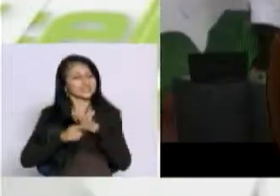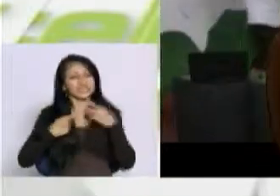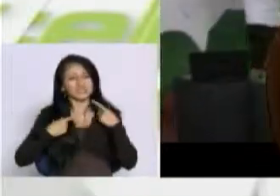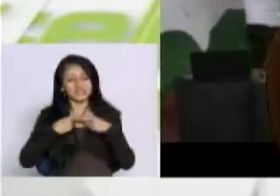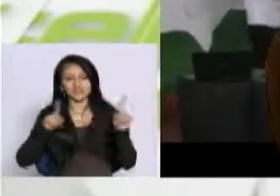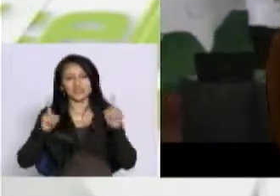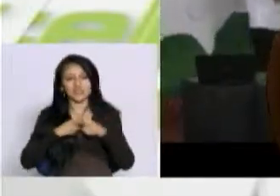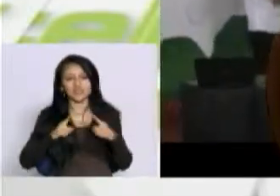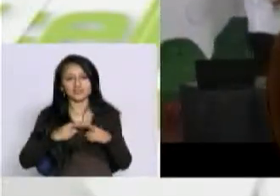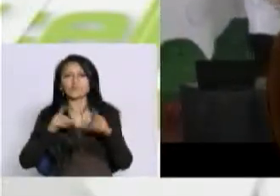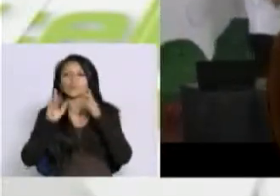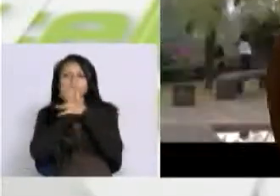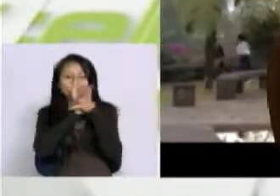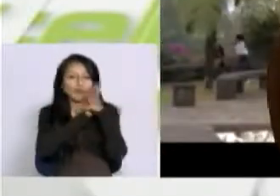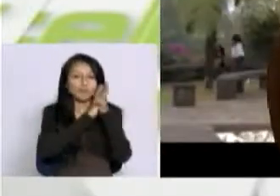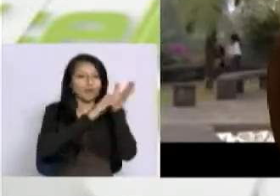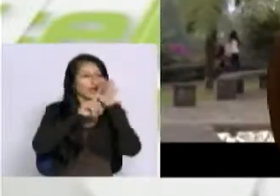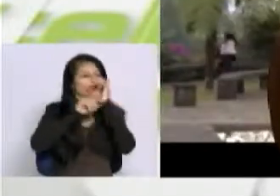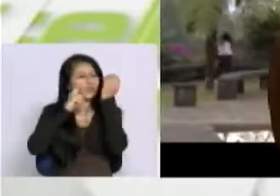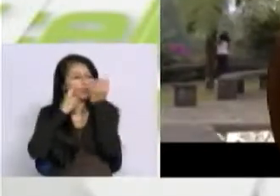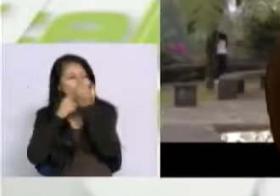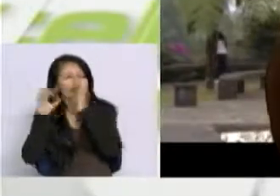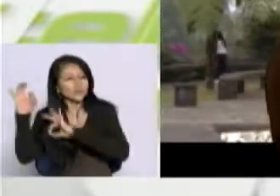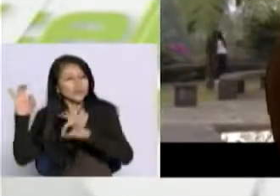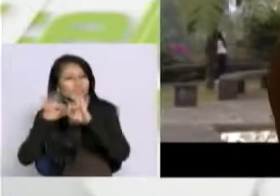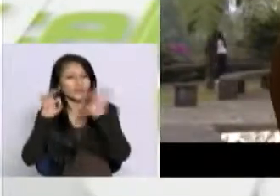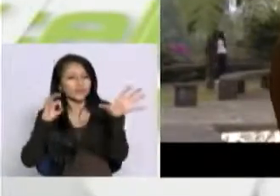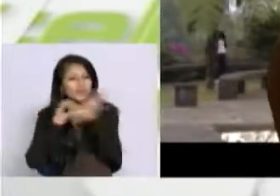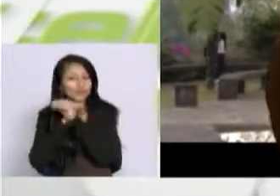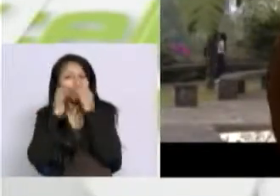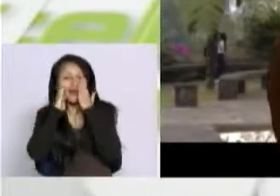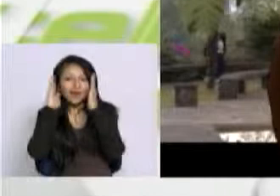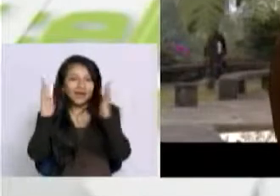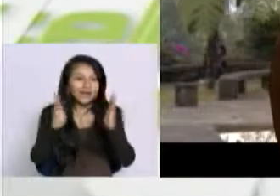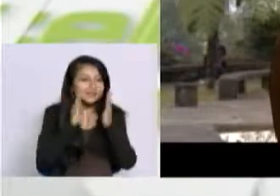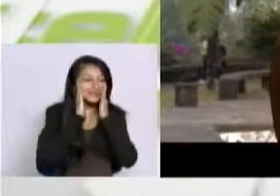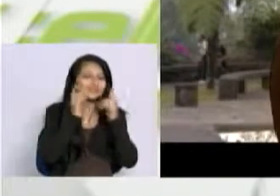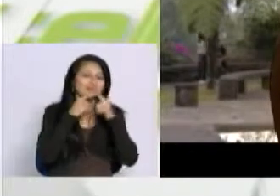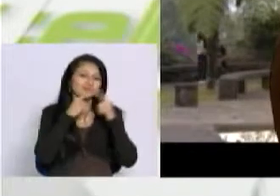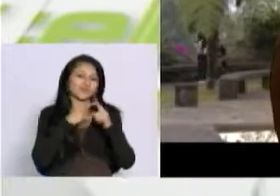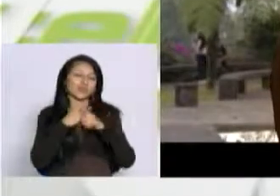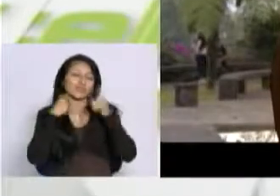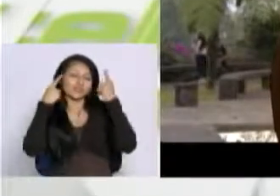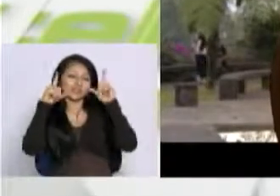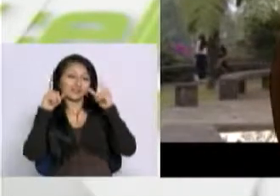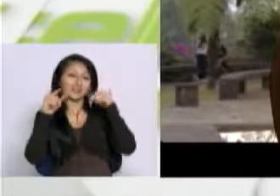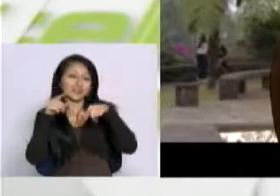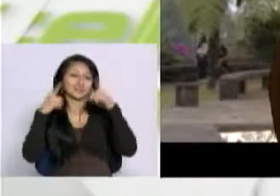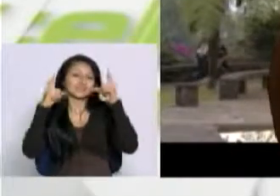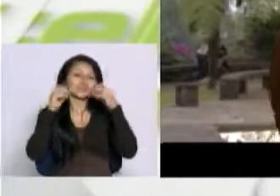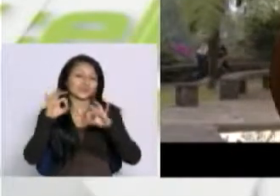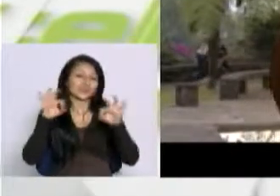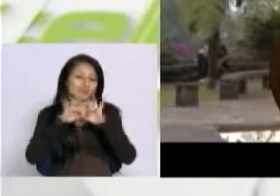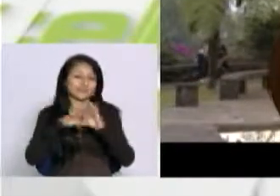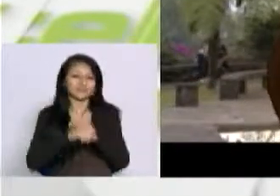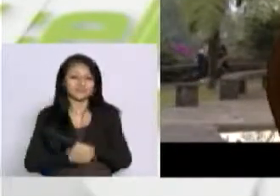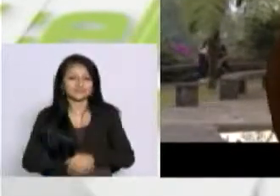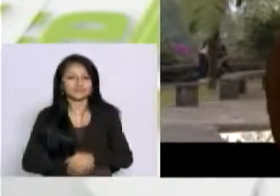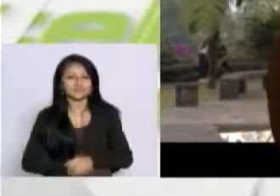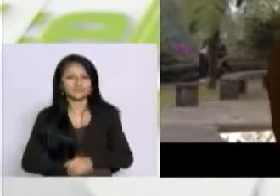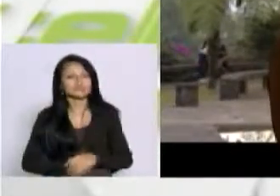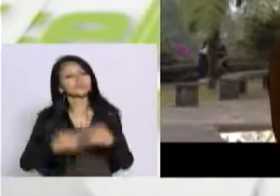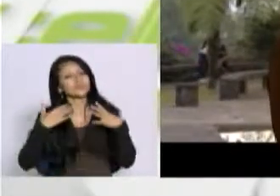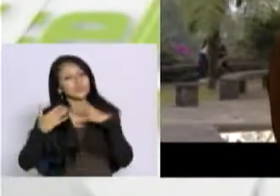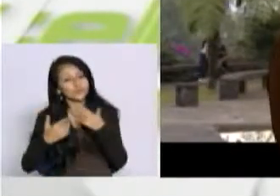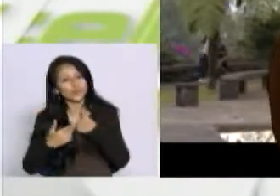unos contenidos culturales muy importantes para que todos estemos atentos de este importante medio que se llama la televisión. Por este motivo, pues,